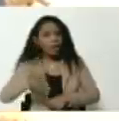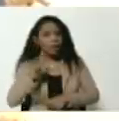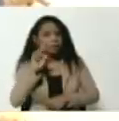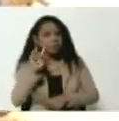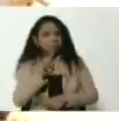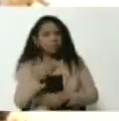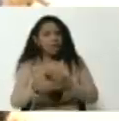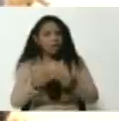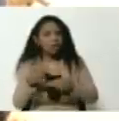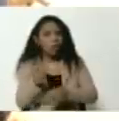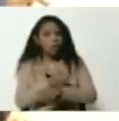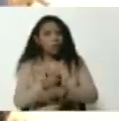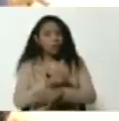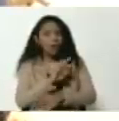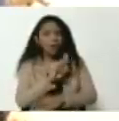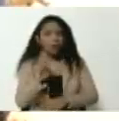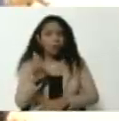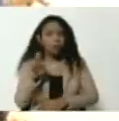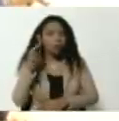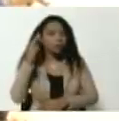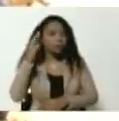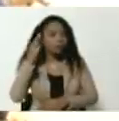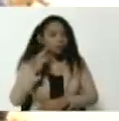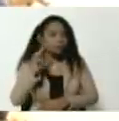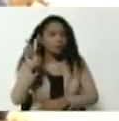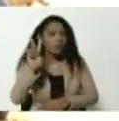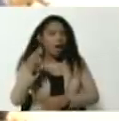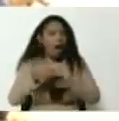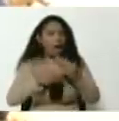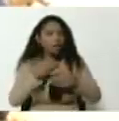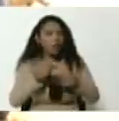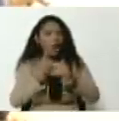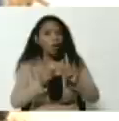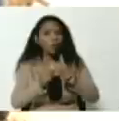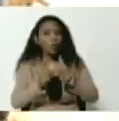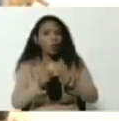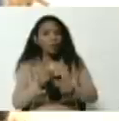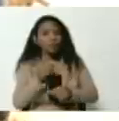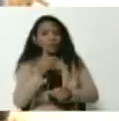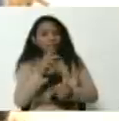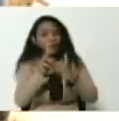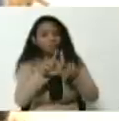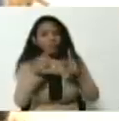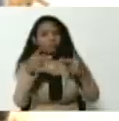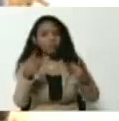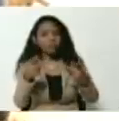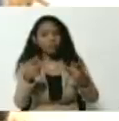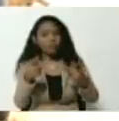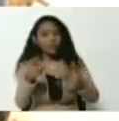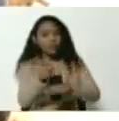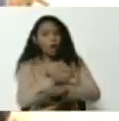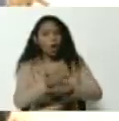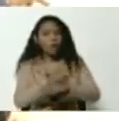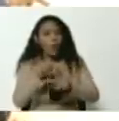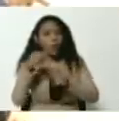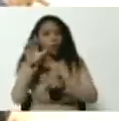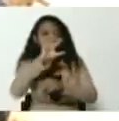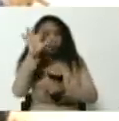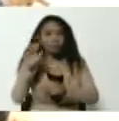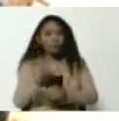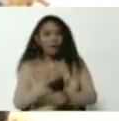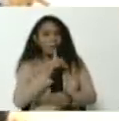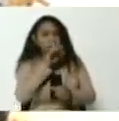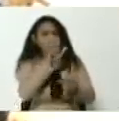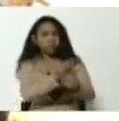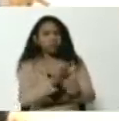que el gobierno de la República Bolivariana de Venezuela ha hecho, como para que algunos de los medios de comunicación y de los gobiernos de otros países se callen un